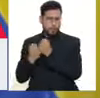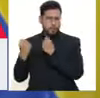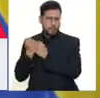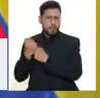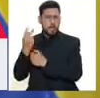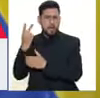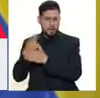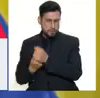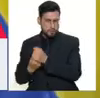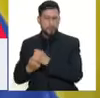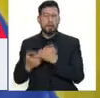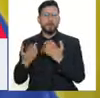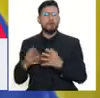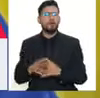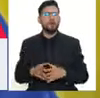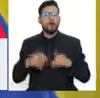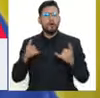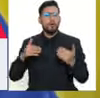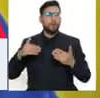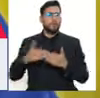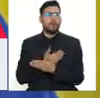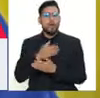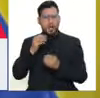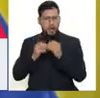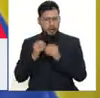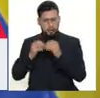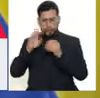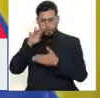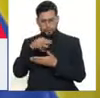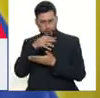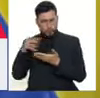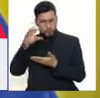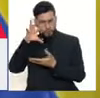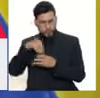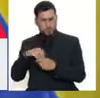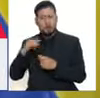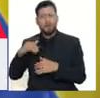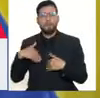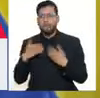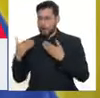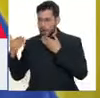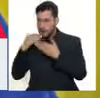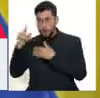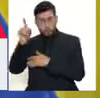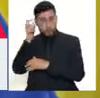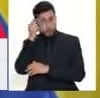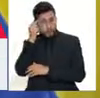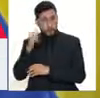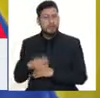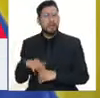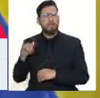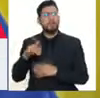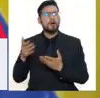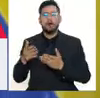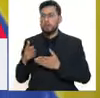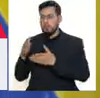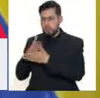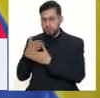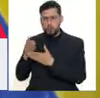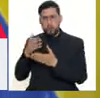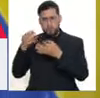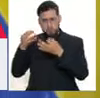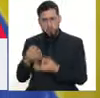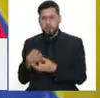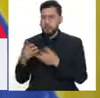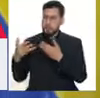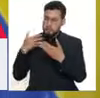bilateral con un formato renovado que prioriza el diálogo político y el intercambio franco